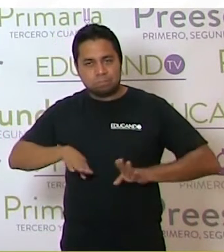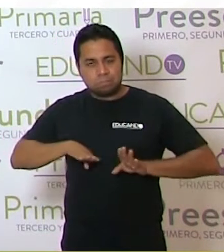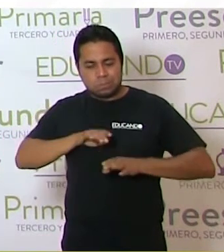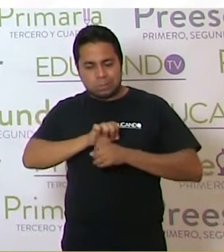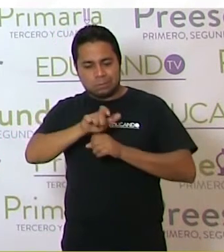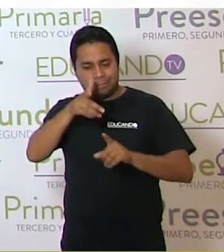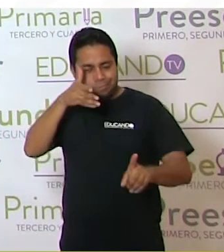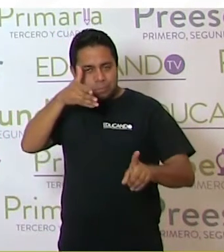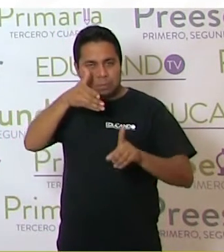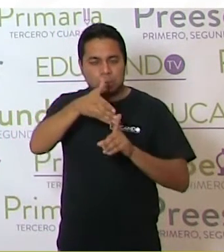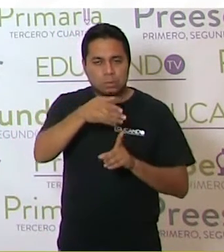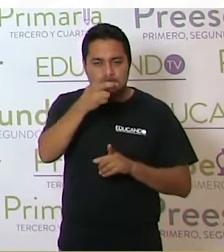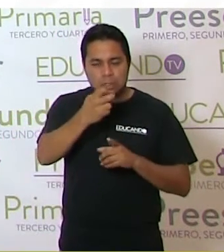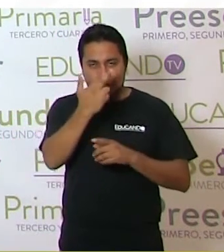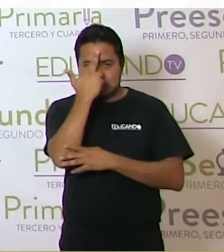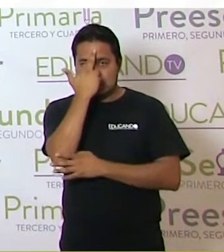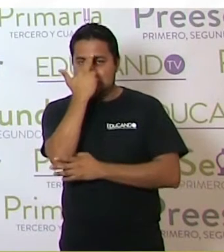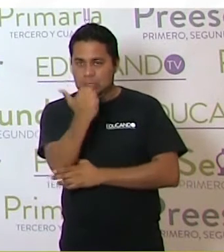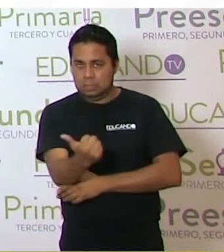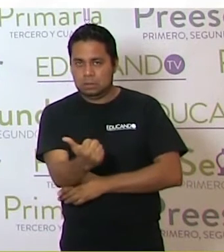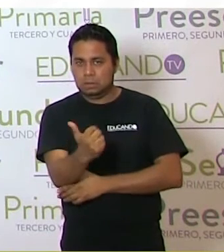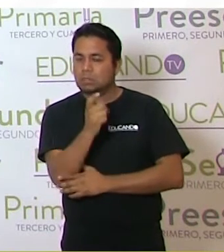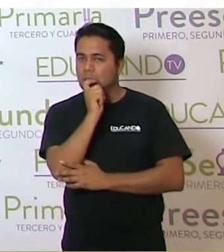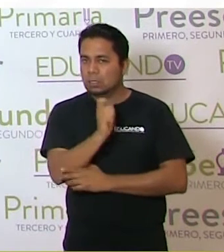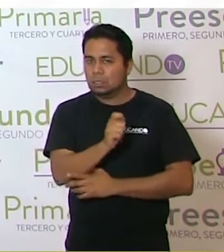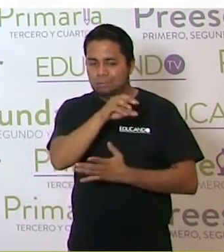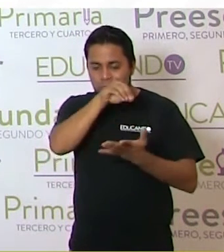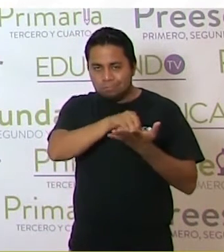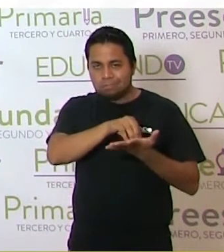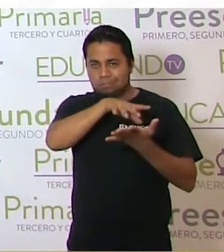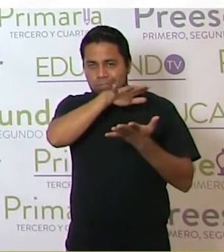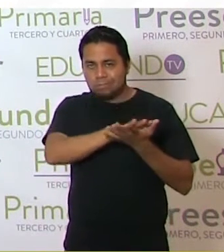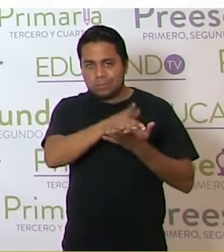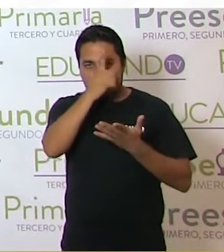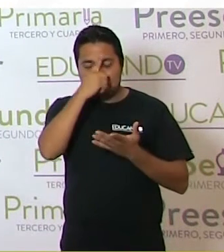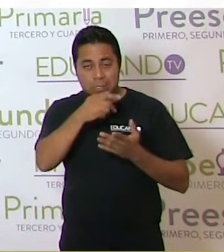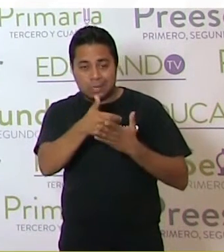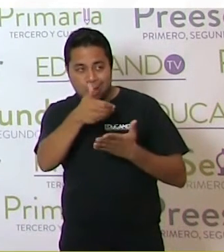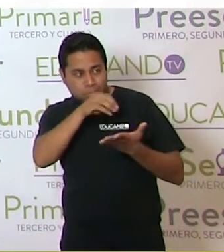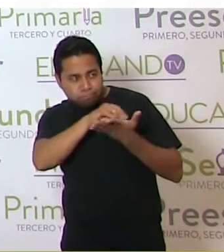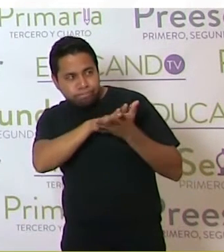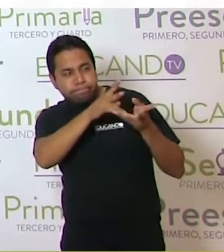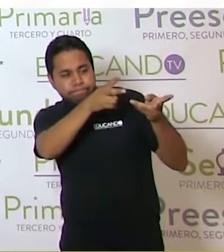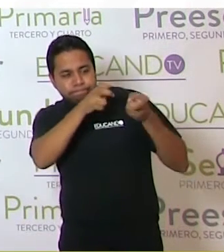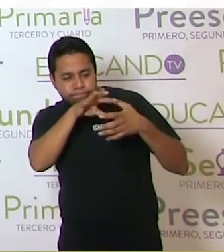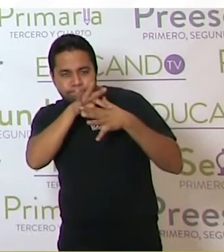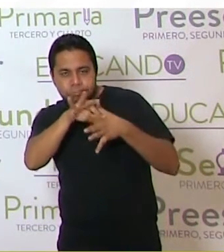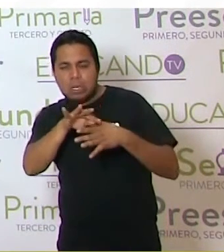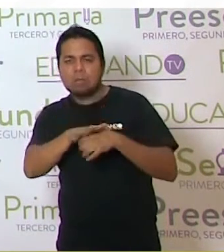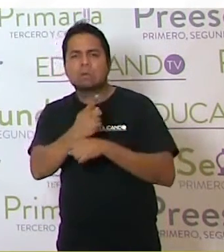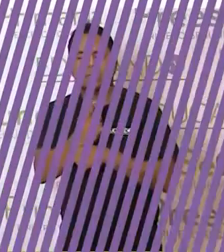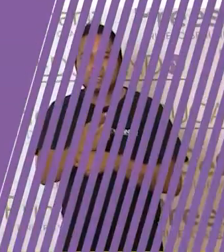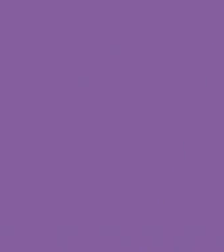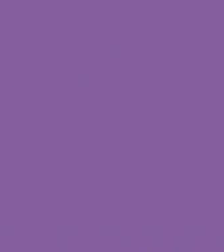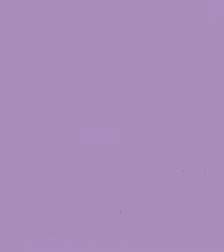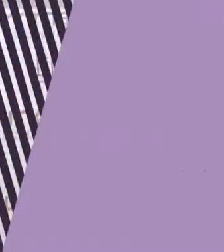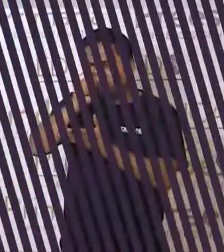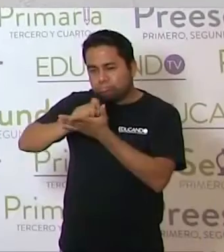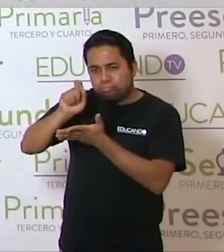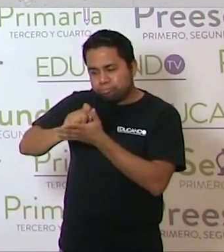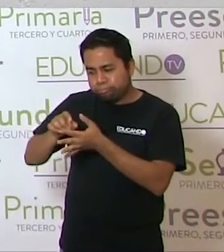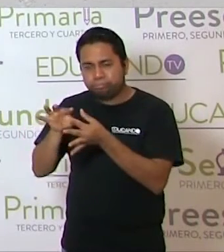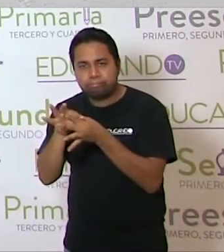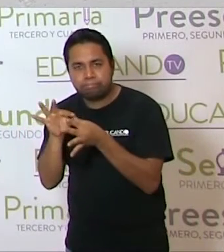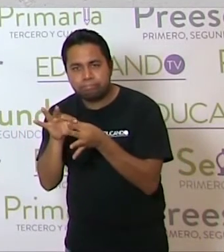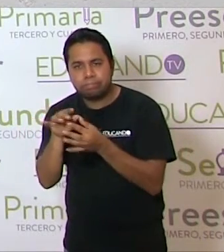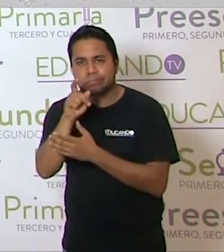este es un argumento basado en datos y hechos porque porque ahí el autor nos está explicando